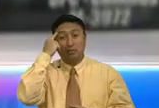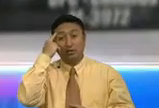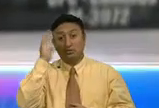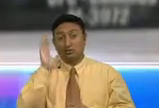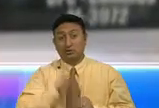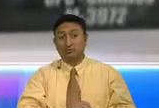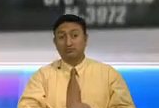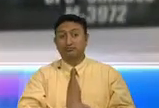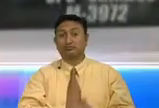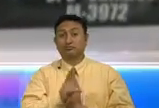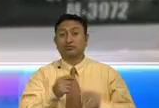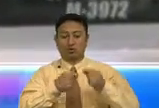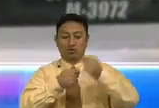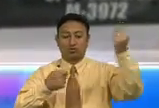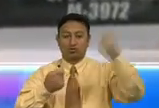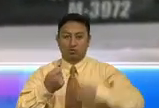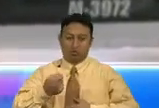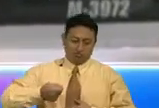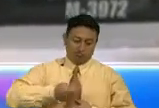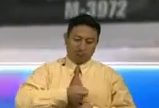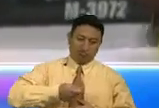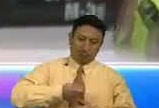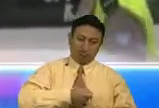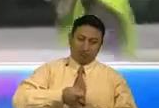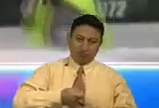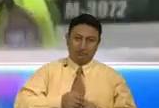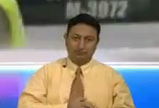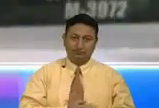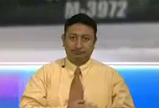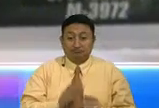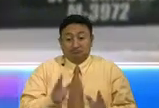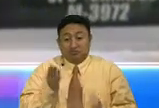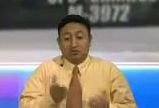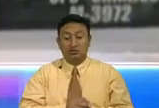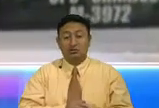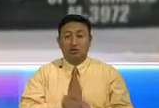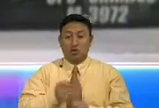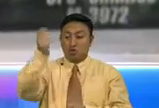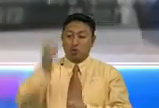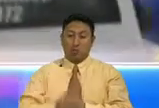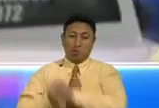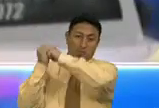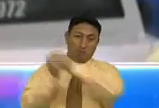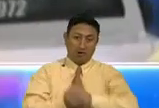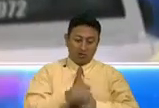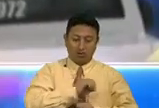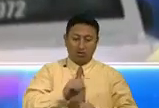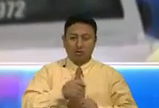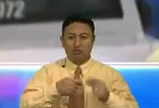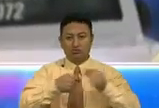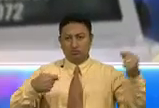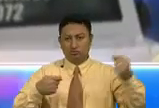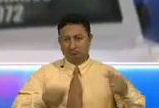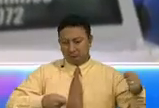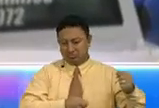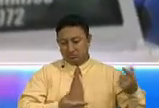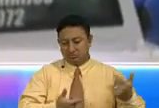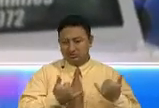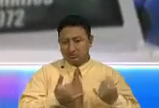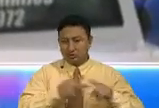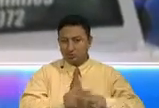arma cortopunzante, puede ser un machete o un cuchillo. Estamos trabajando